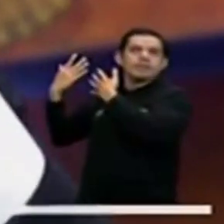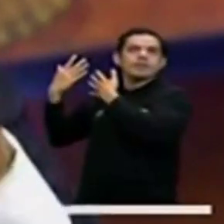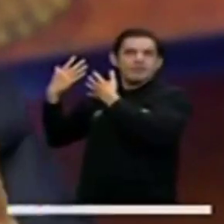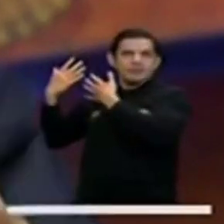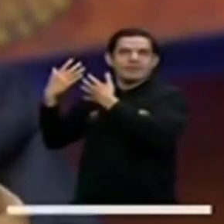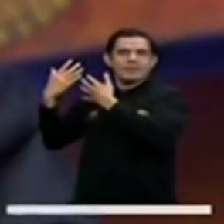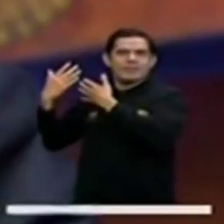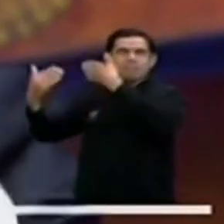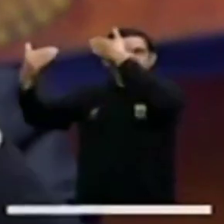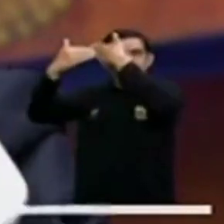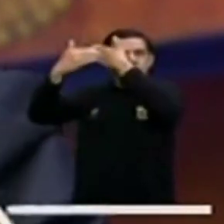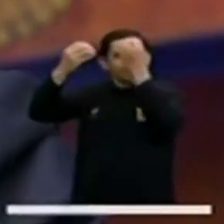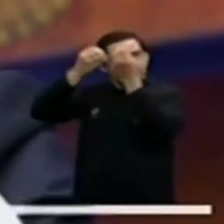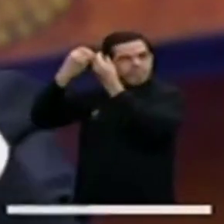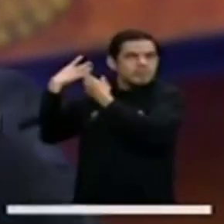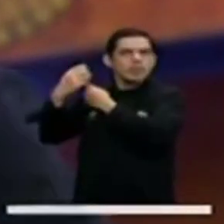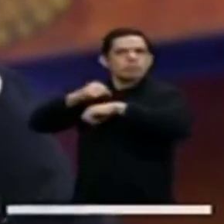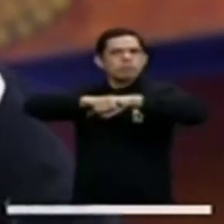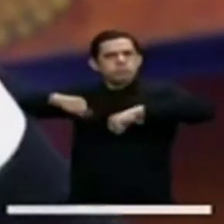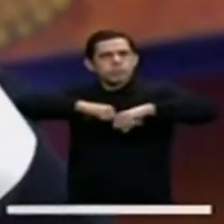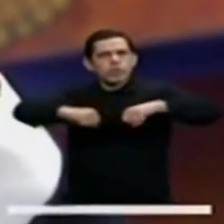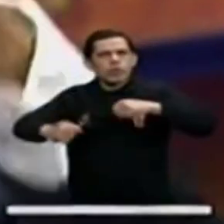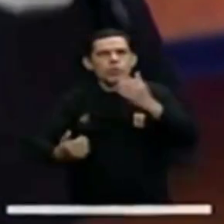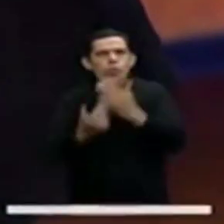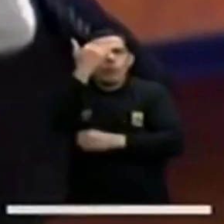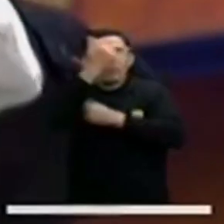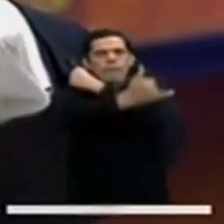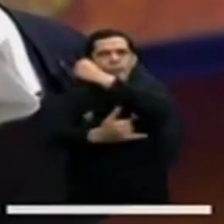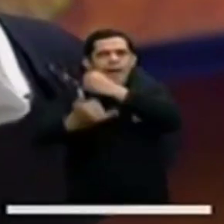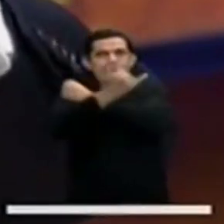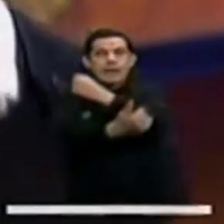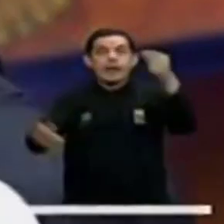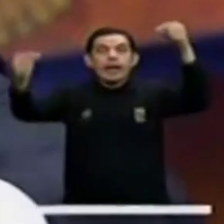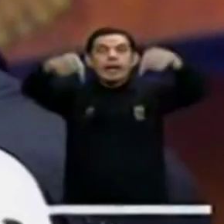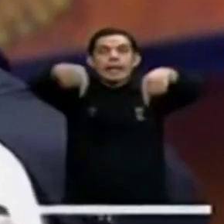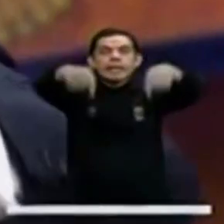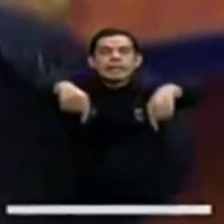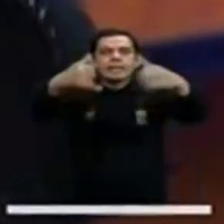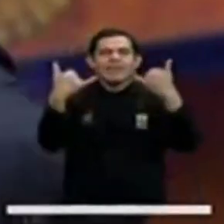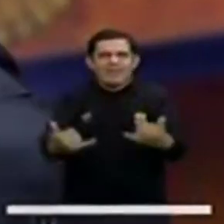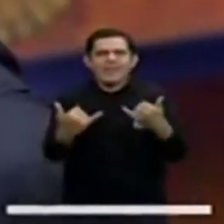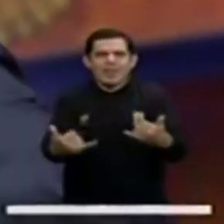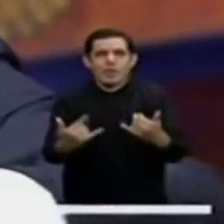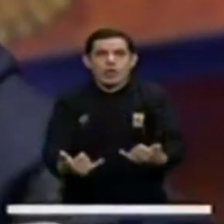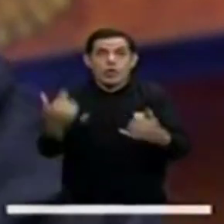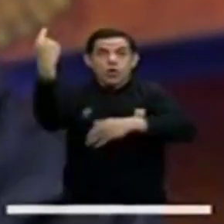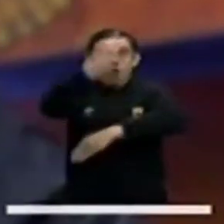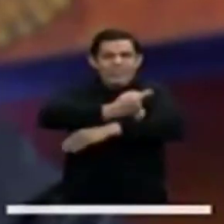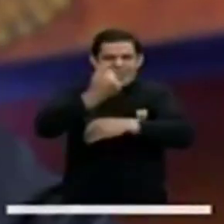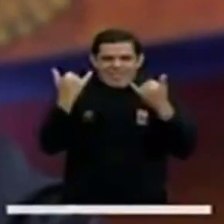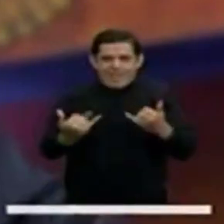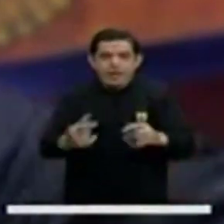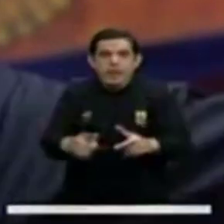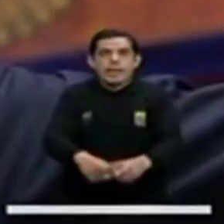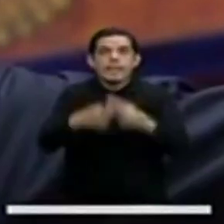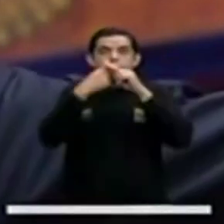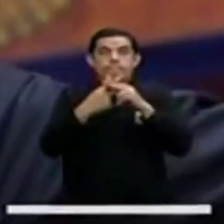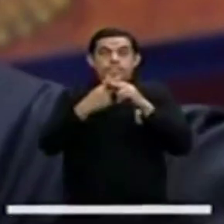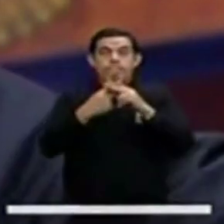al hacerlo, atrevernos a ser otro país. Aquí y ahora, desde este mismo momento, desde este